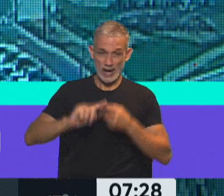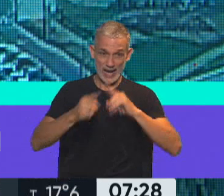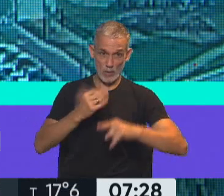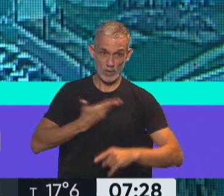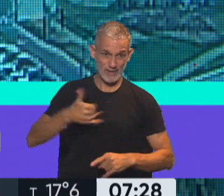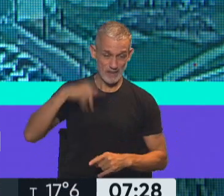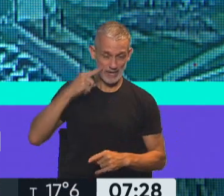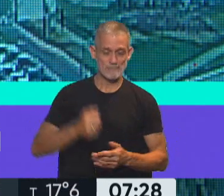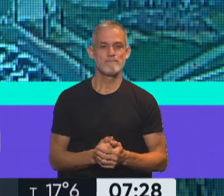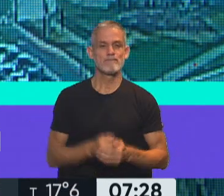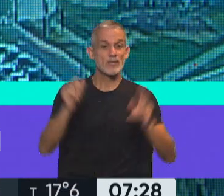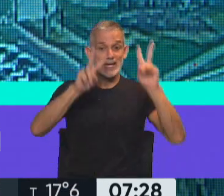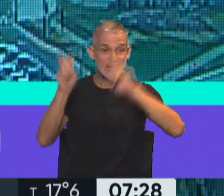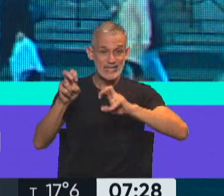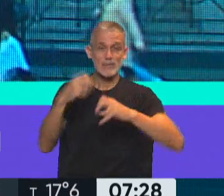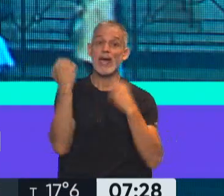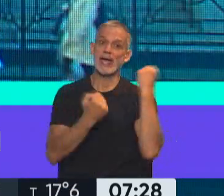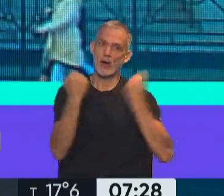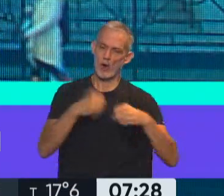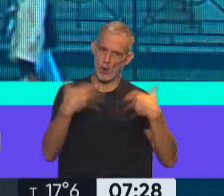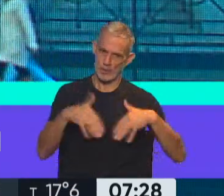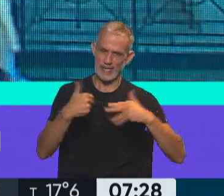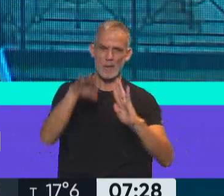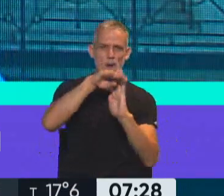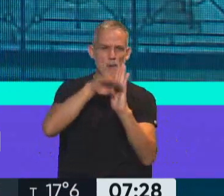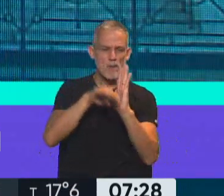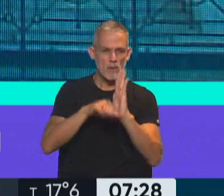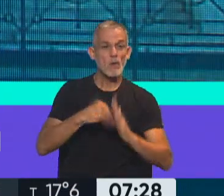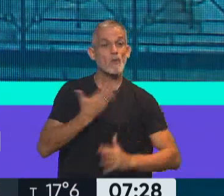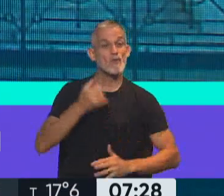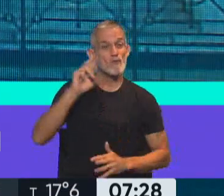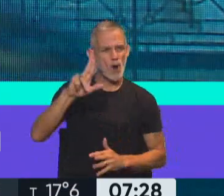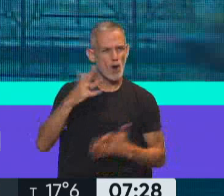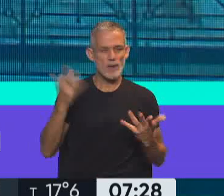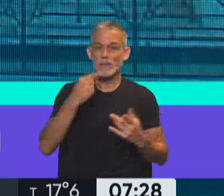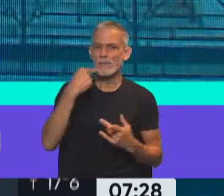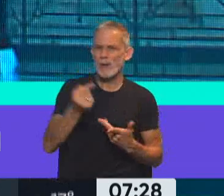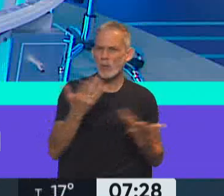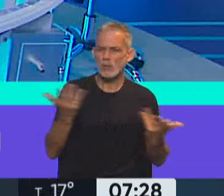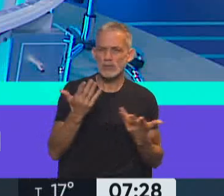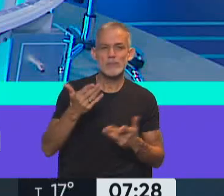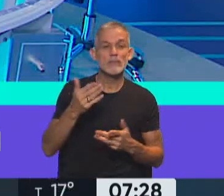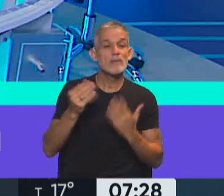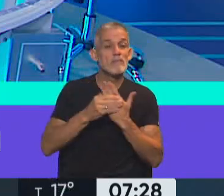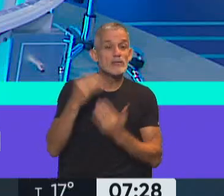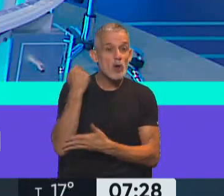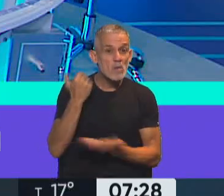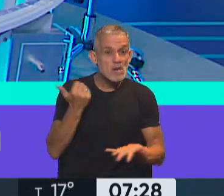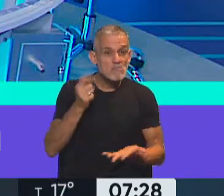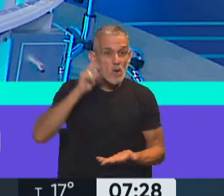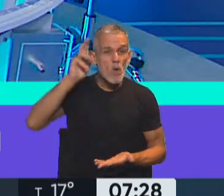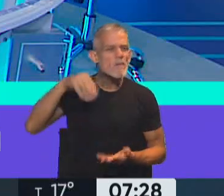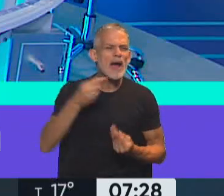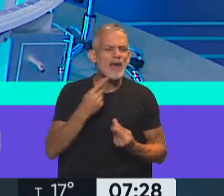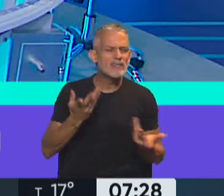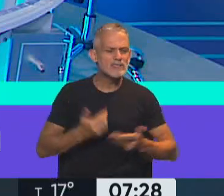con el fondo y nos metemos en el tema macroeconómico en el programa con flores y la pregunta que queda por allí y martín guzmán martín guzmán